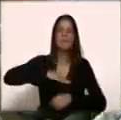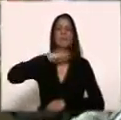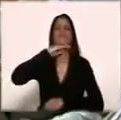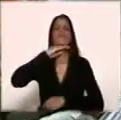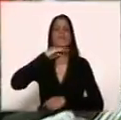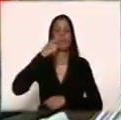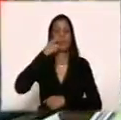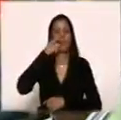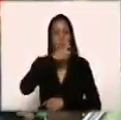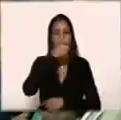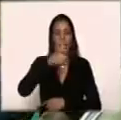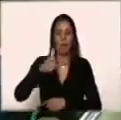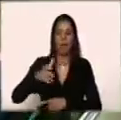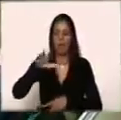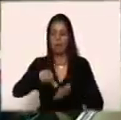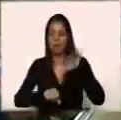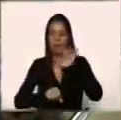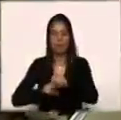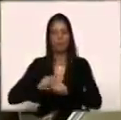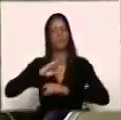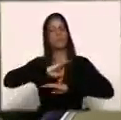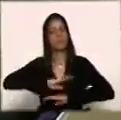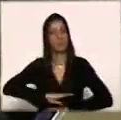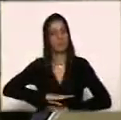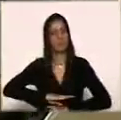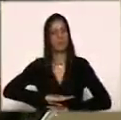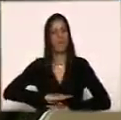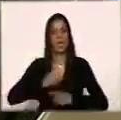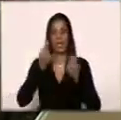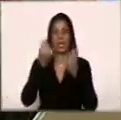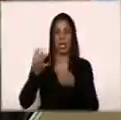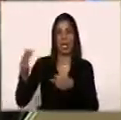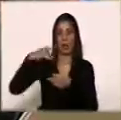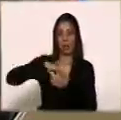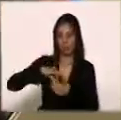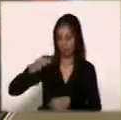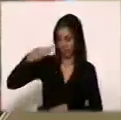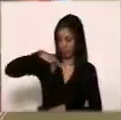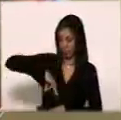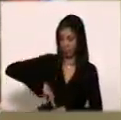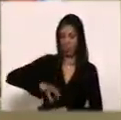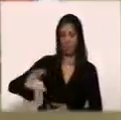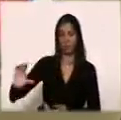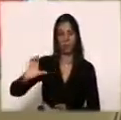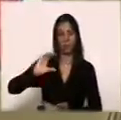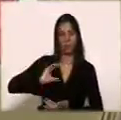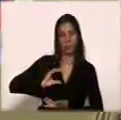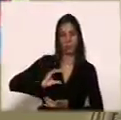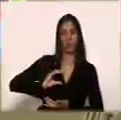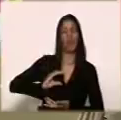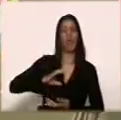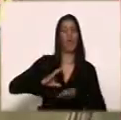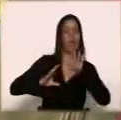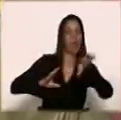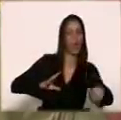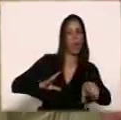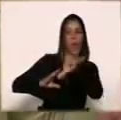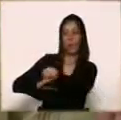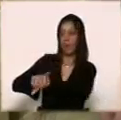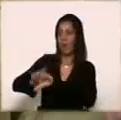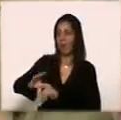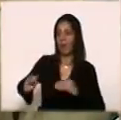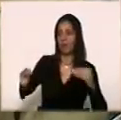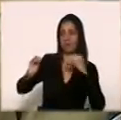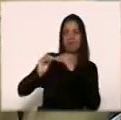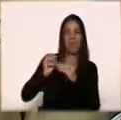venezolano y hacer posible que el salario, que el ingreso permita acceder a los bienes y